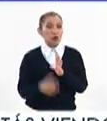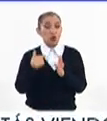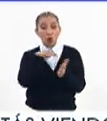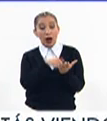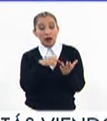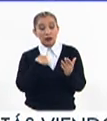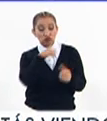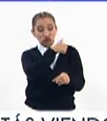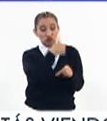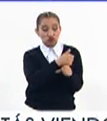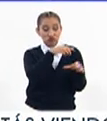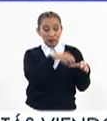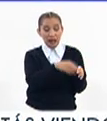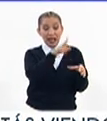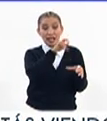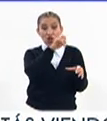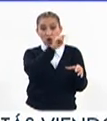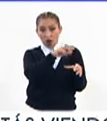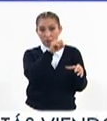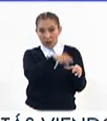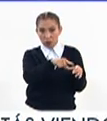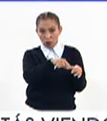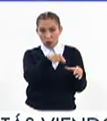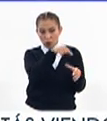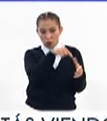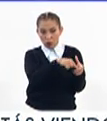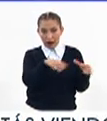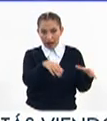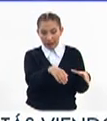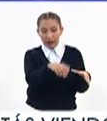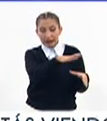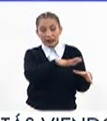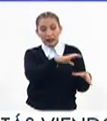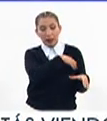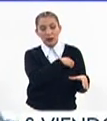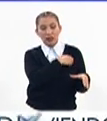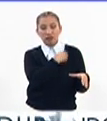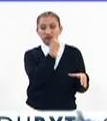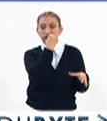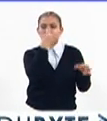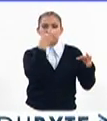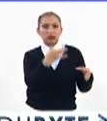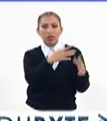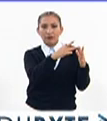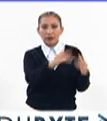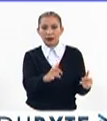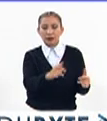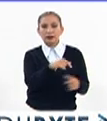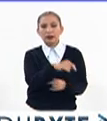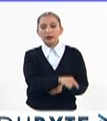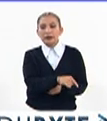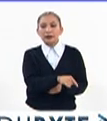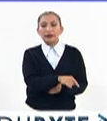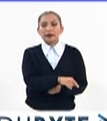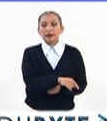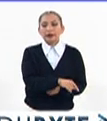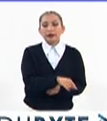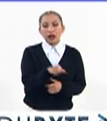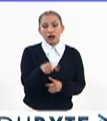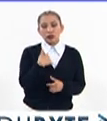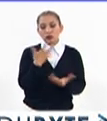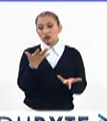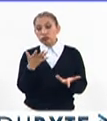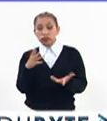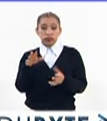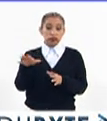el lugar donde está situado, Lyon, la ciudad en ella misma es la capital gastronómica de Francia. Instituto